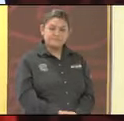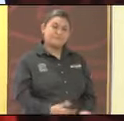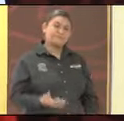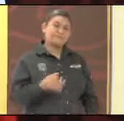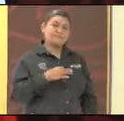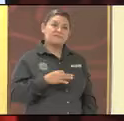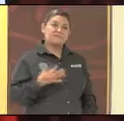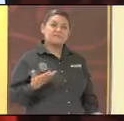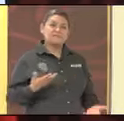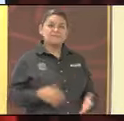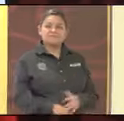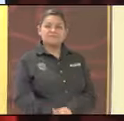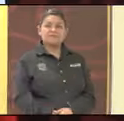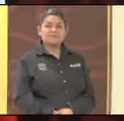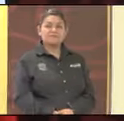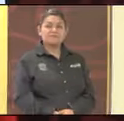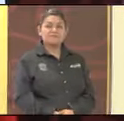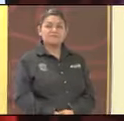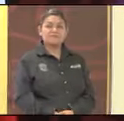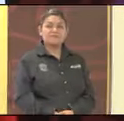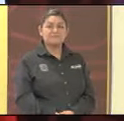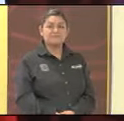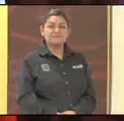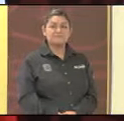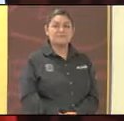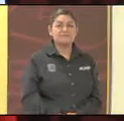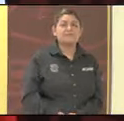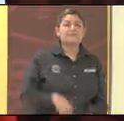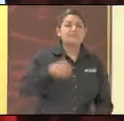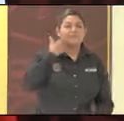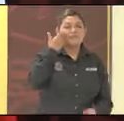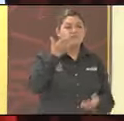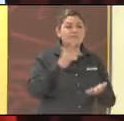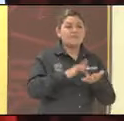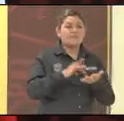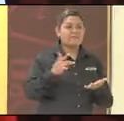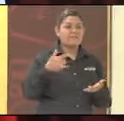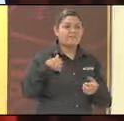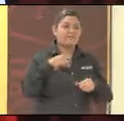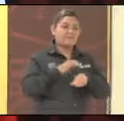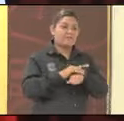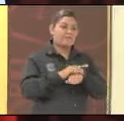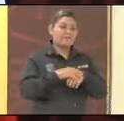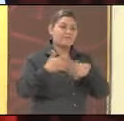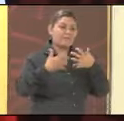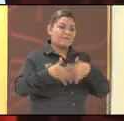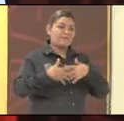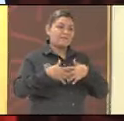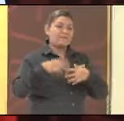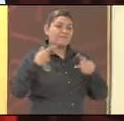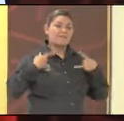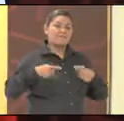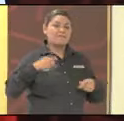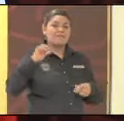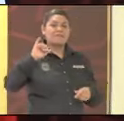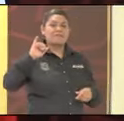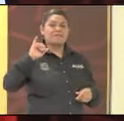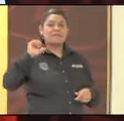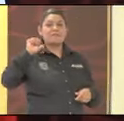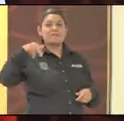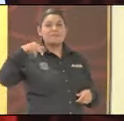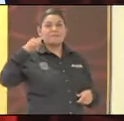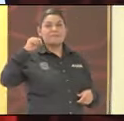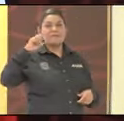Pues quiero agradecerle también a mi amigo, el empresario, el ingeniero Antonio Martínez